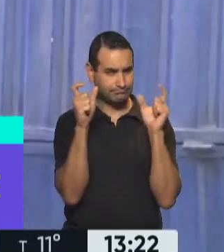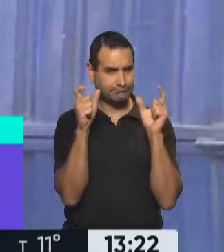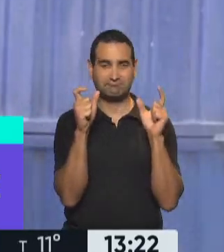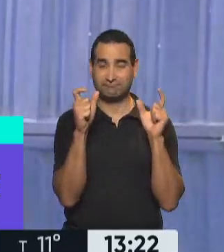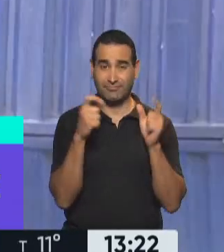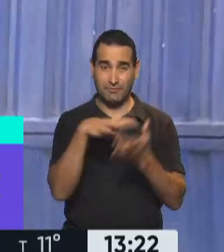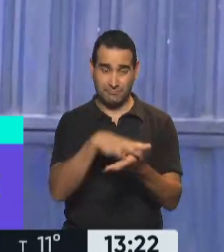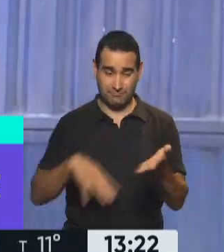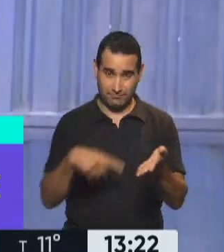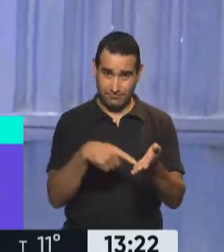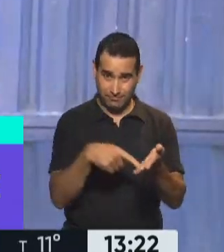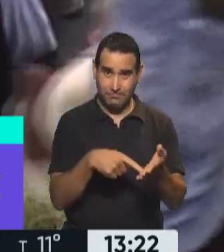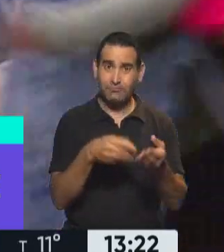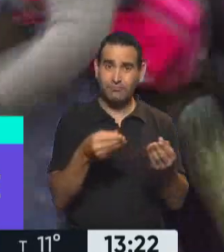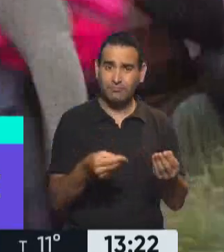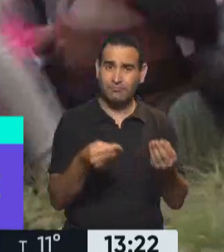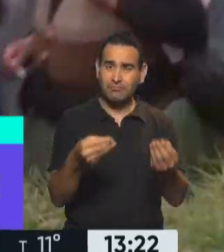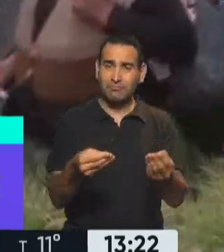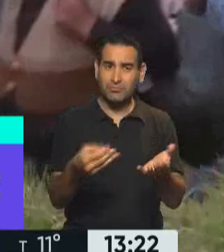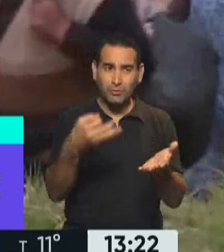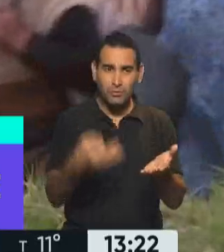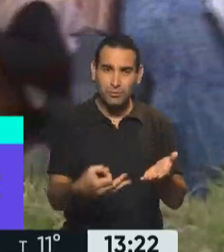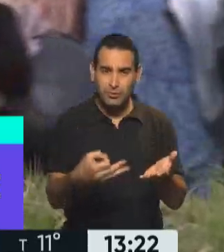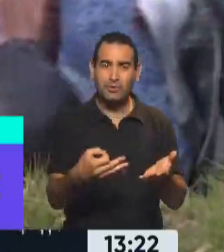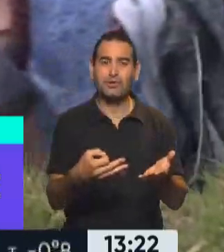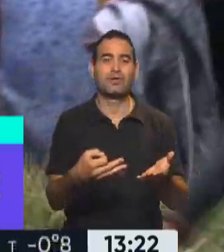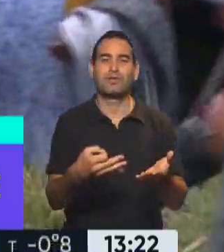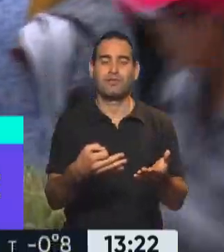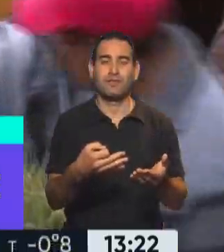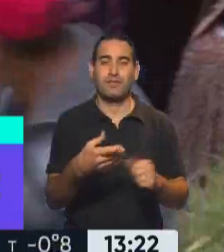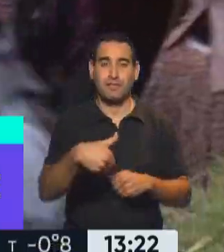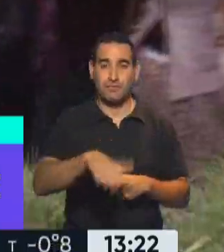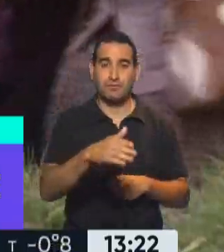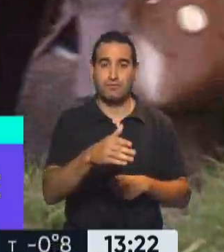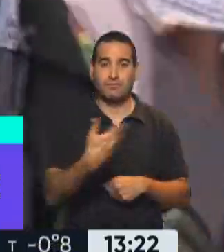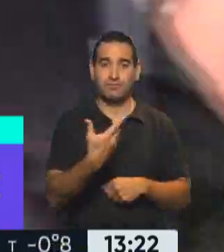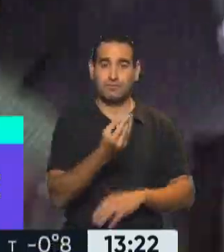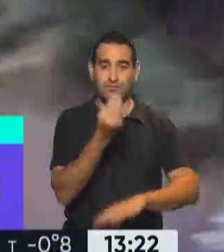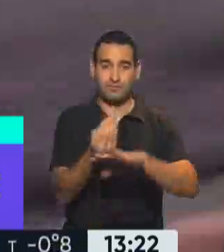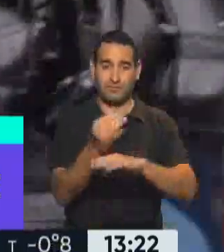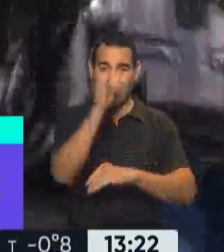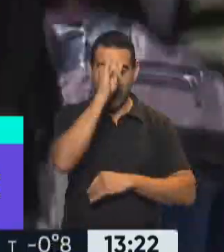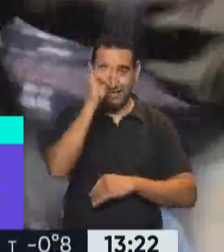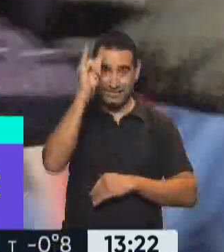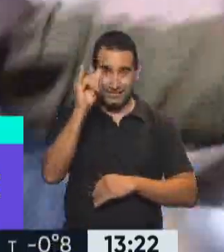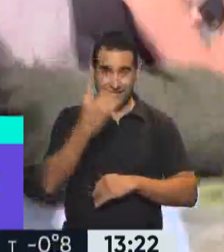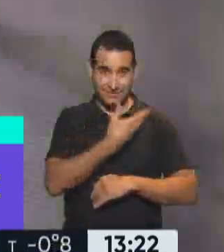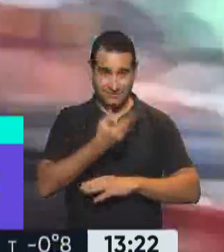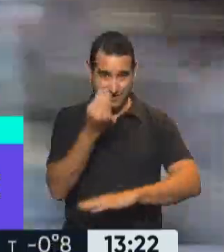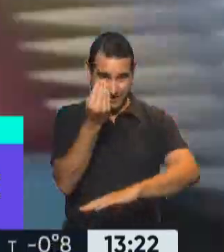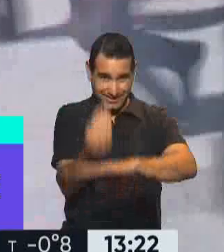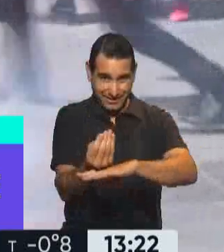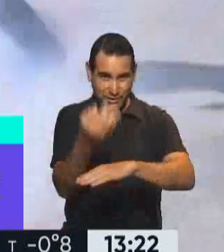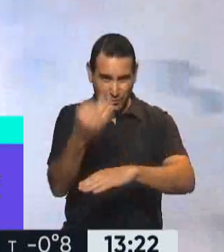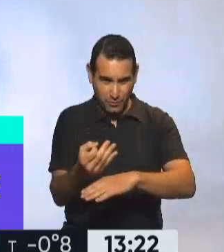esta nota llegue a tan pocos días de ser instalado el gobierno de facto de Jeanine Áñez y que no tenga